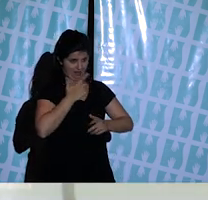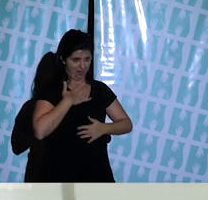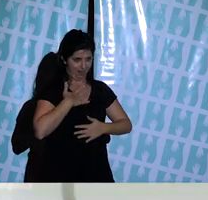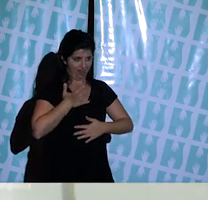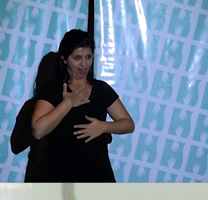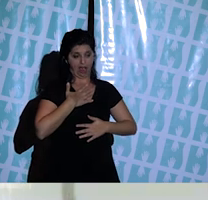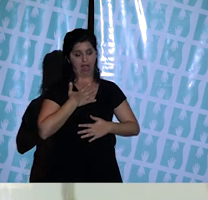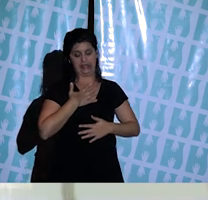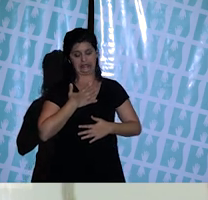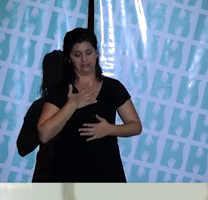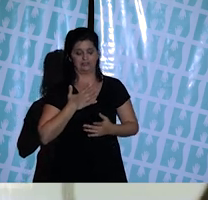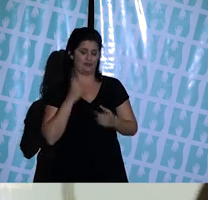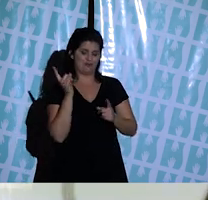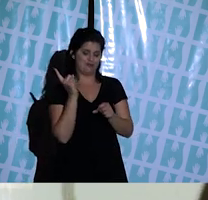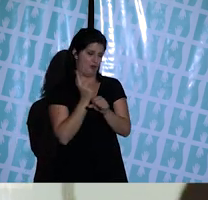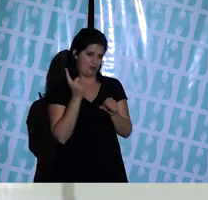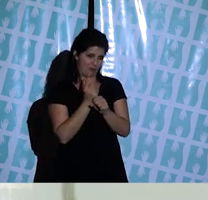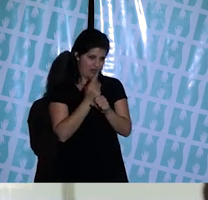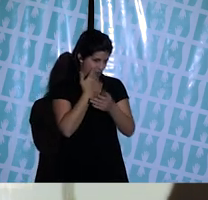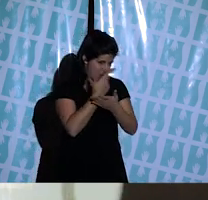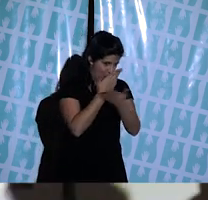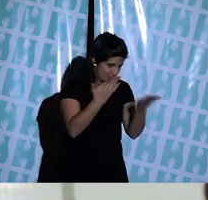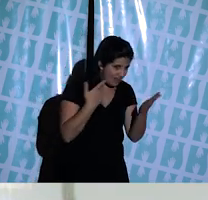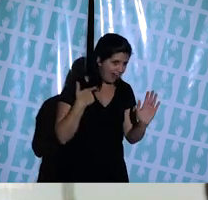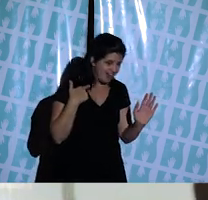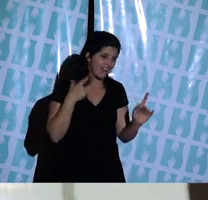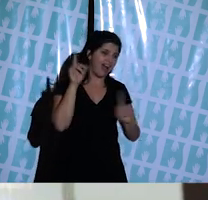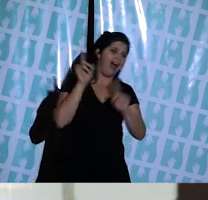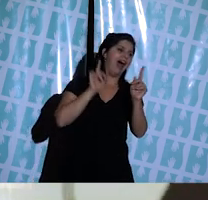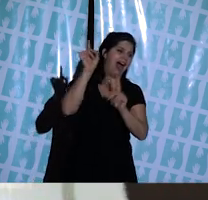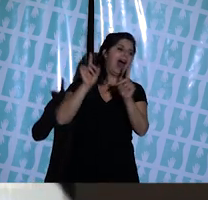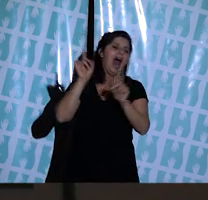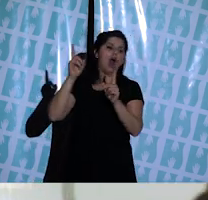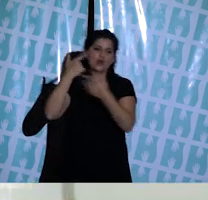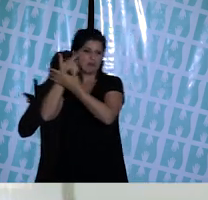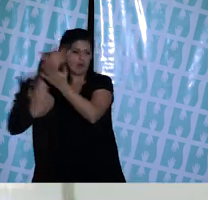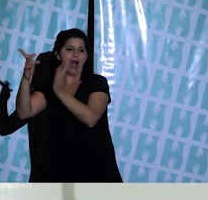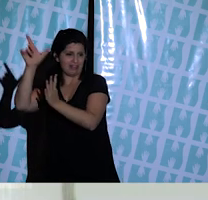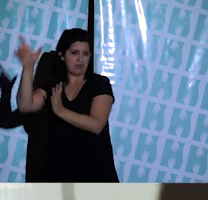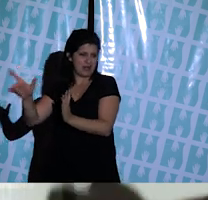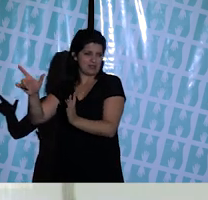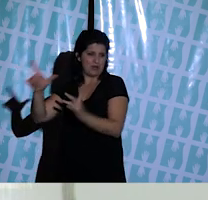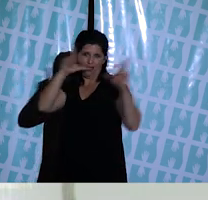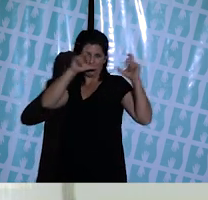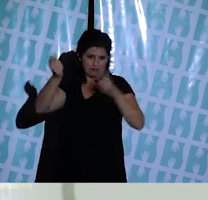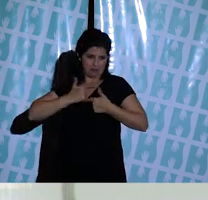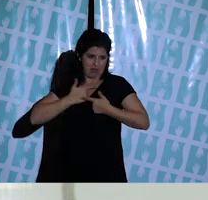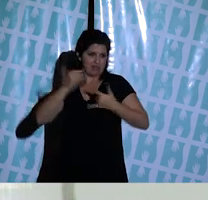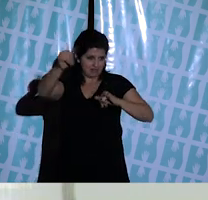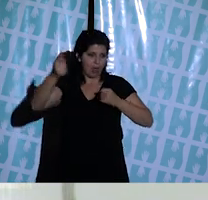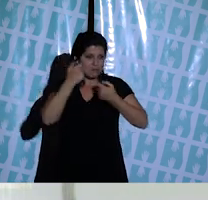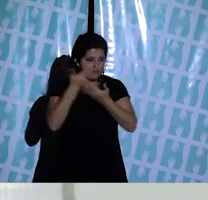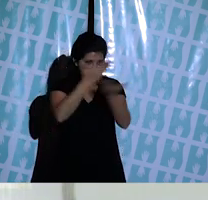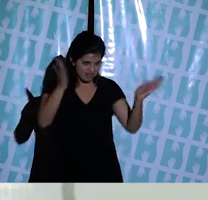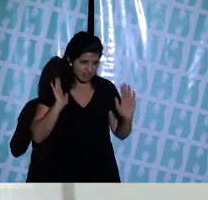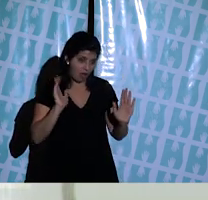de confidencialidad, de que hay pacientes que con orgullo las publican en Instagram, en las redes sociales, que lo ven como un